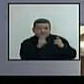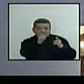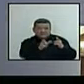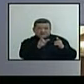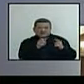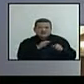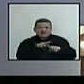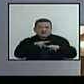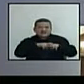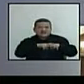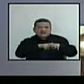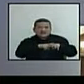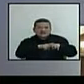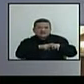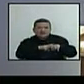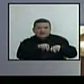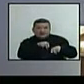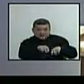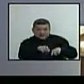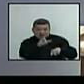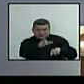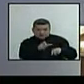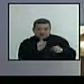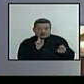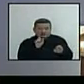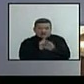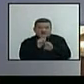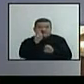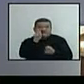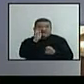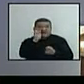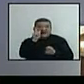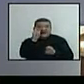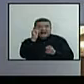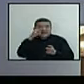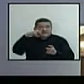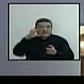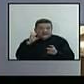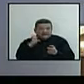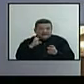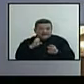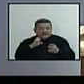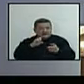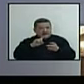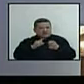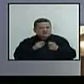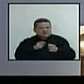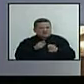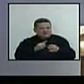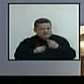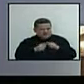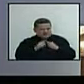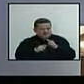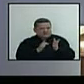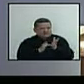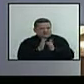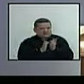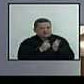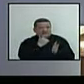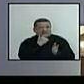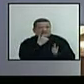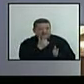griegos. Estos, acercándose a Felipe, el de Bethsaida de Galilea, le rogaban: